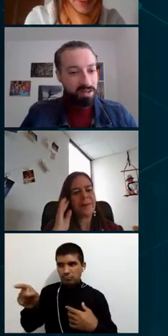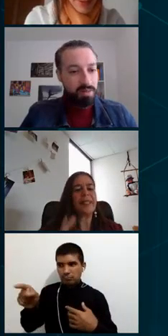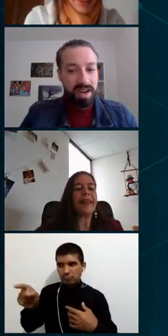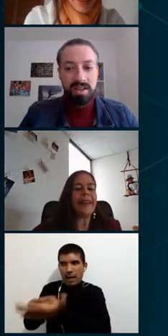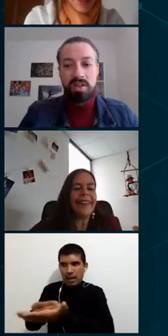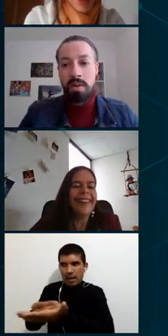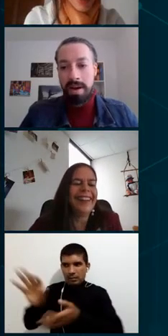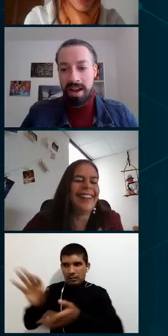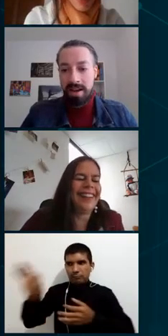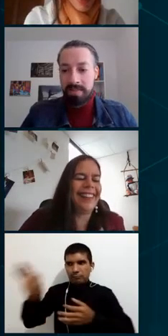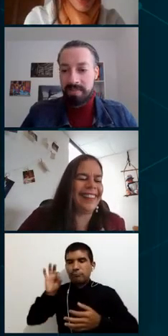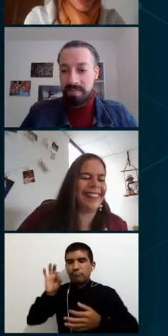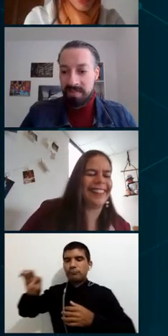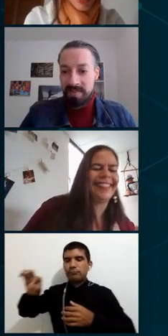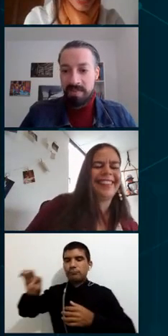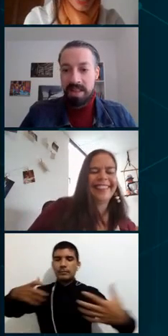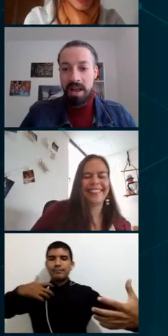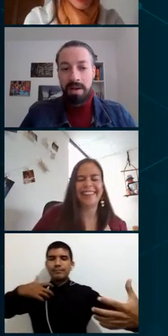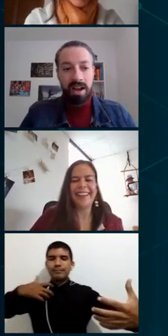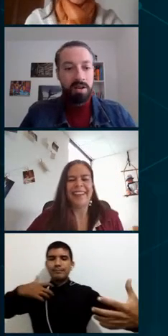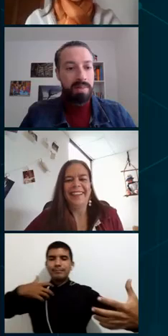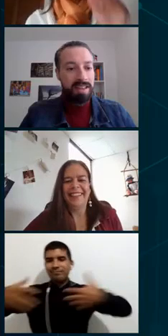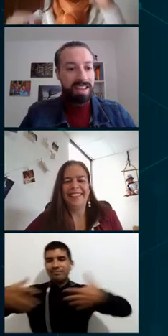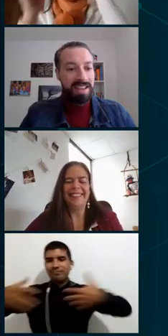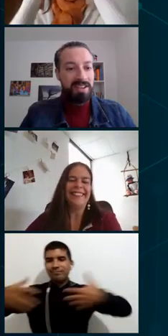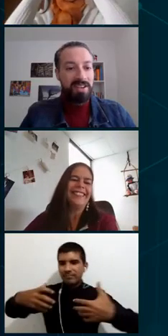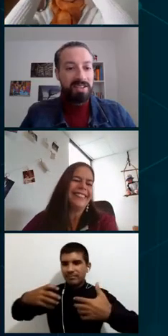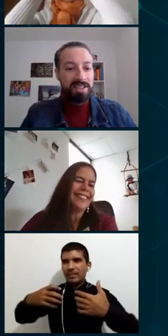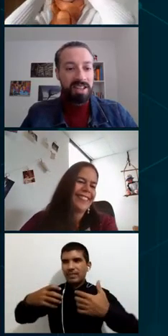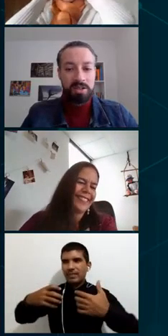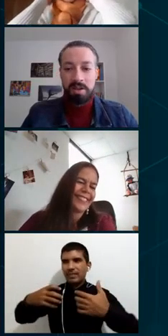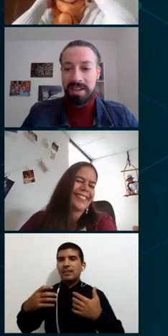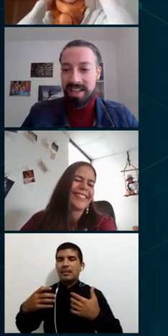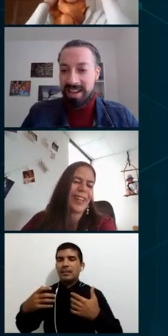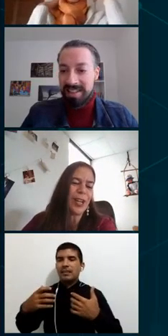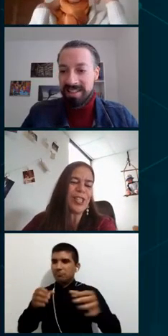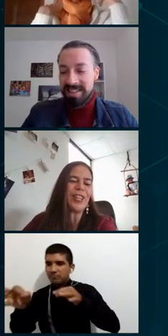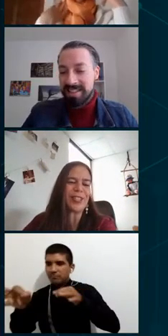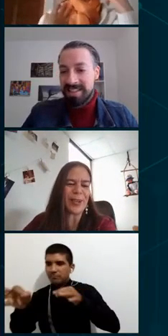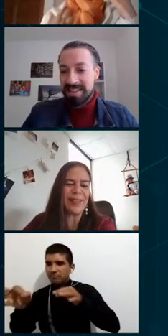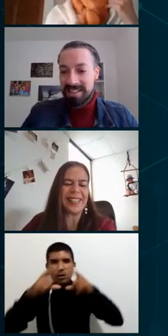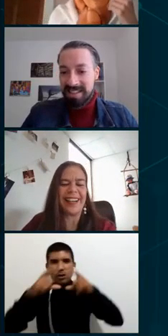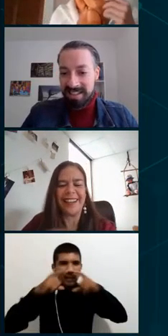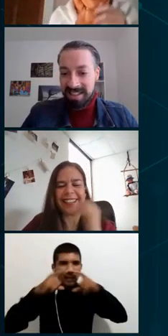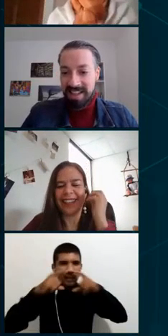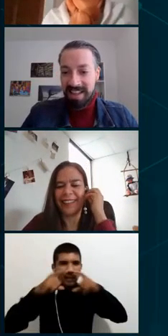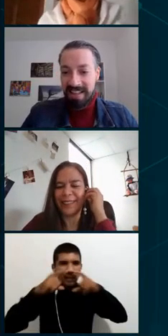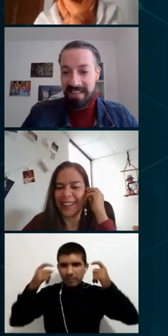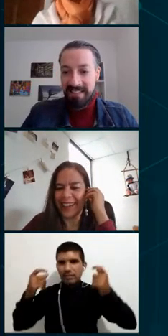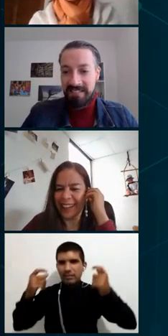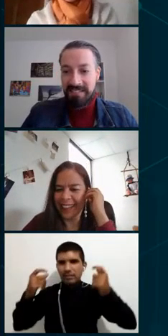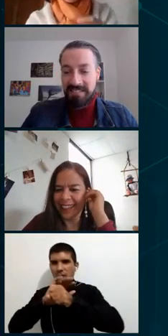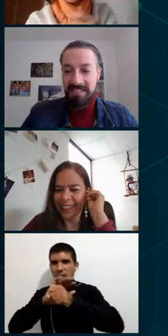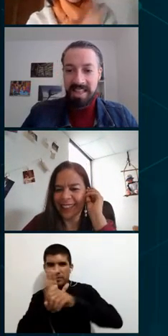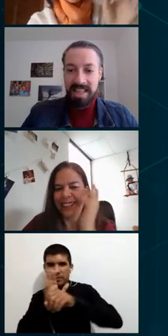creo que es un buen Sí. insumo para compartir con los centros comerciales. Los centros Sí. comerciales, sí, Sí, total. vamos a